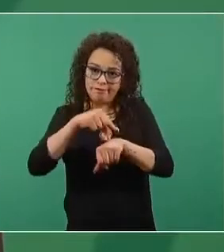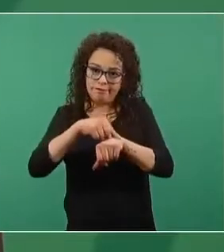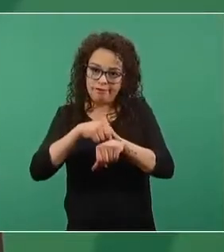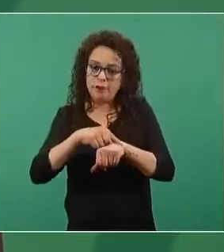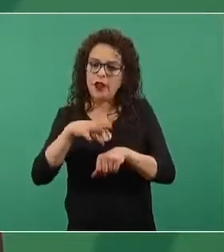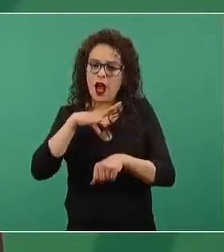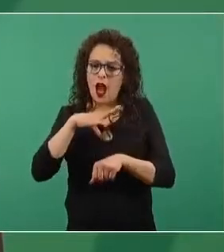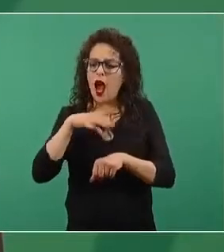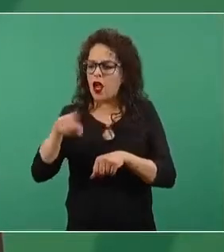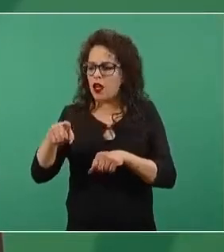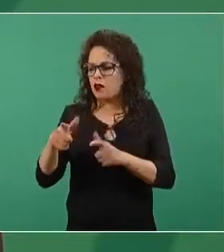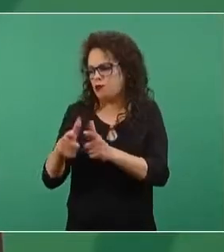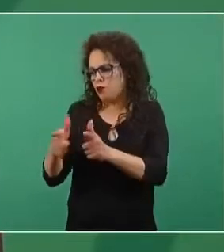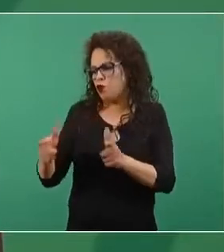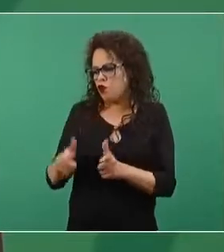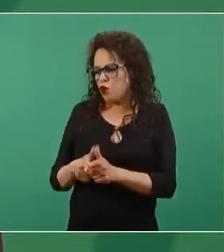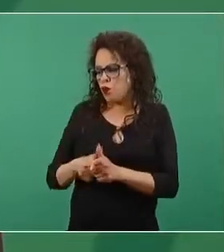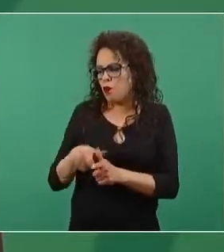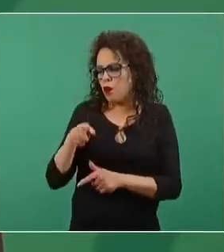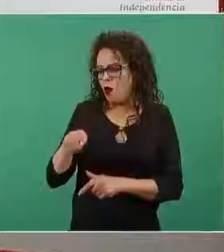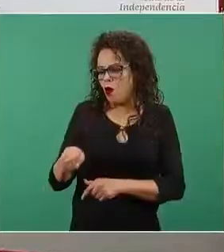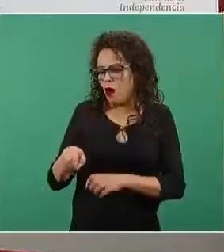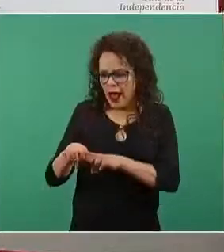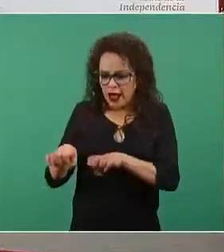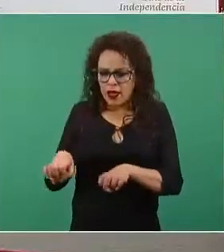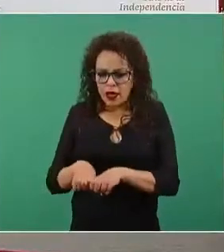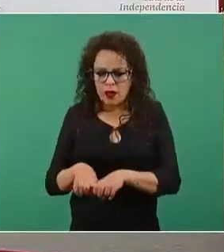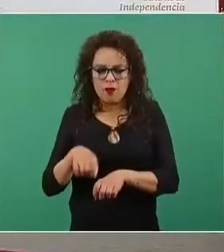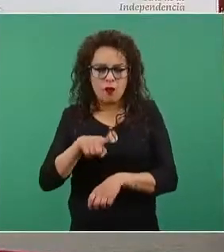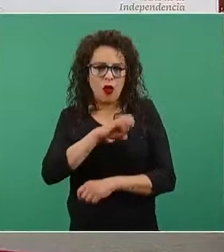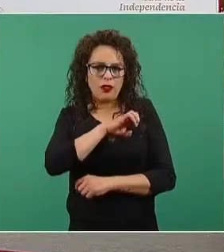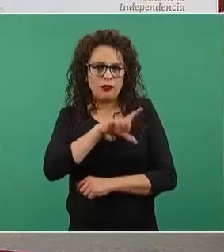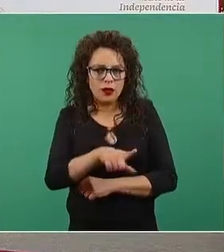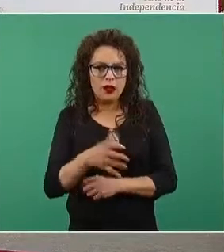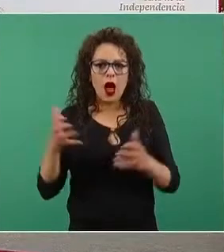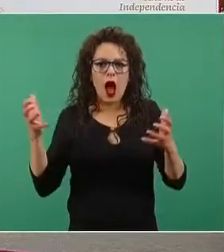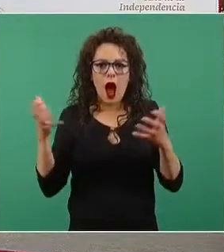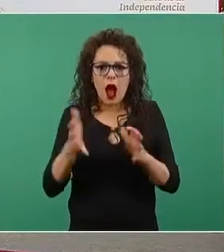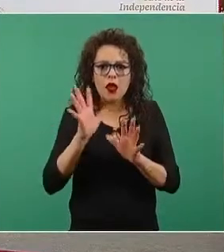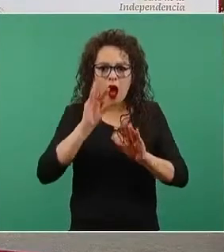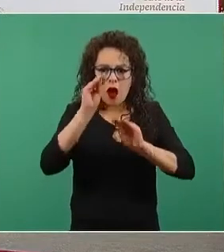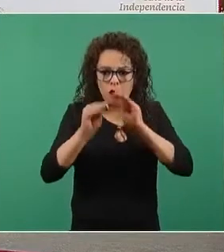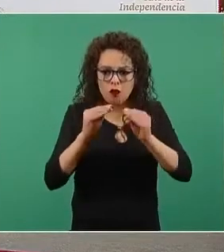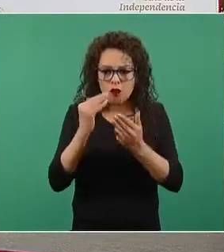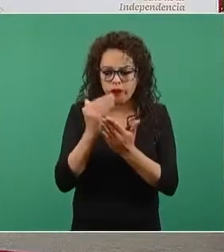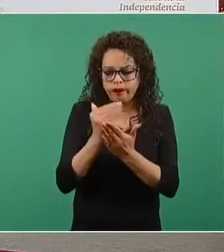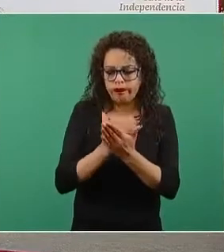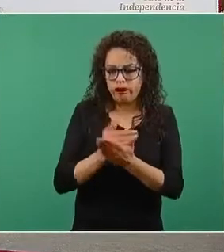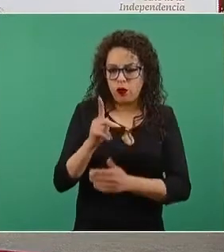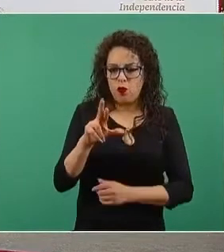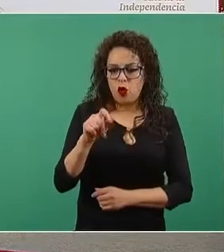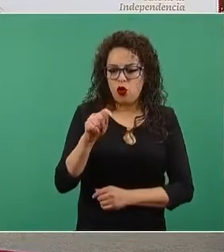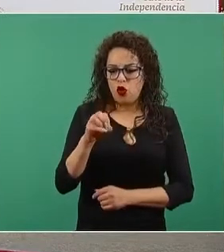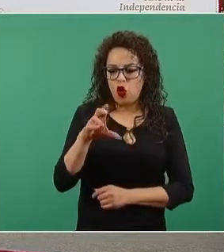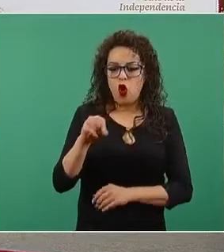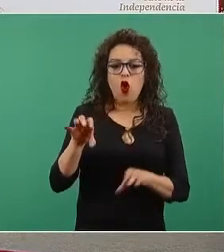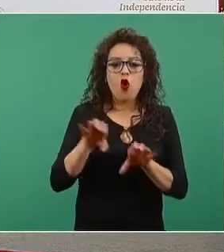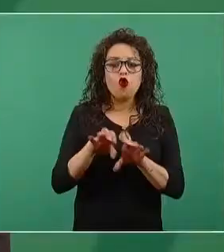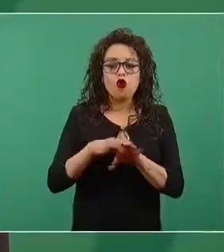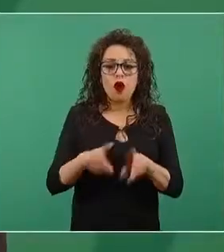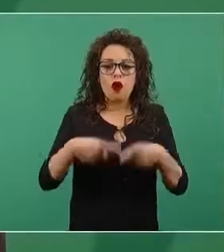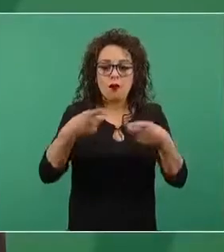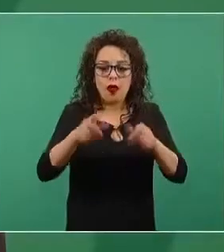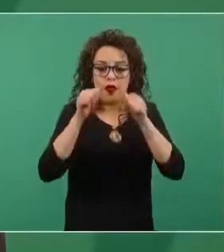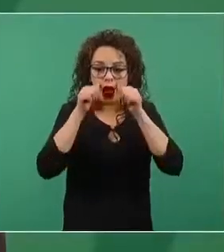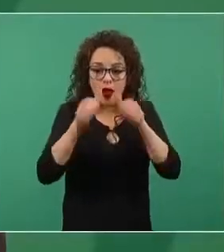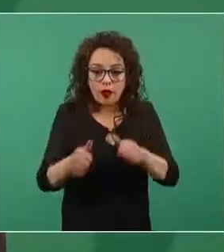grupos especializados que se encuentran ya elaborando protocolos de cómo cubrir a toda esta población que se encuentra